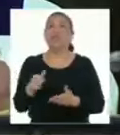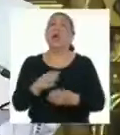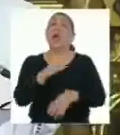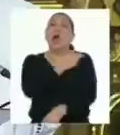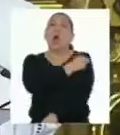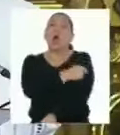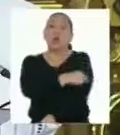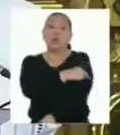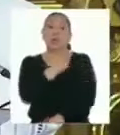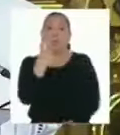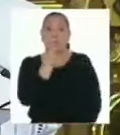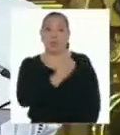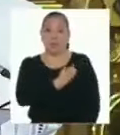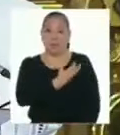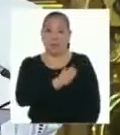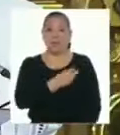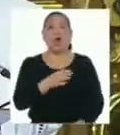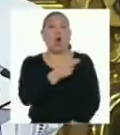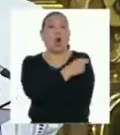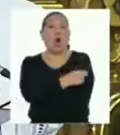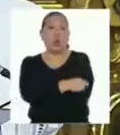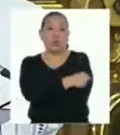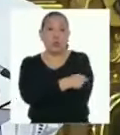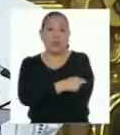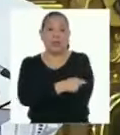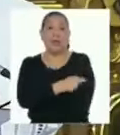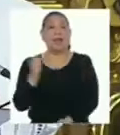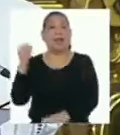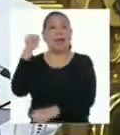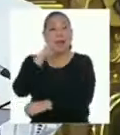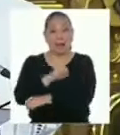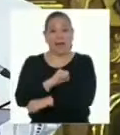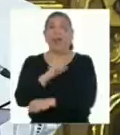el Hospital 2 de Mayo, el Hospital Cayetano Heredia.